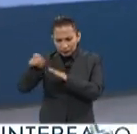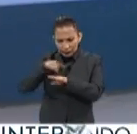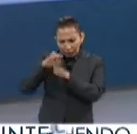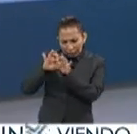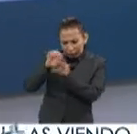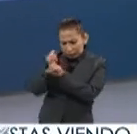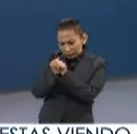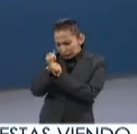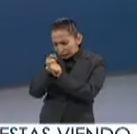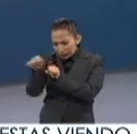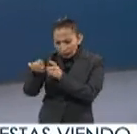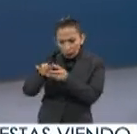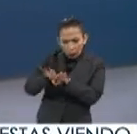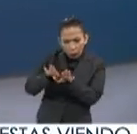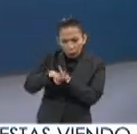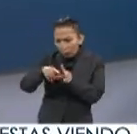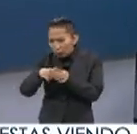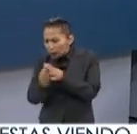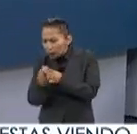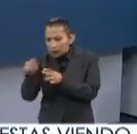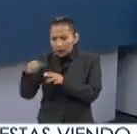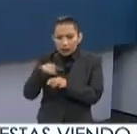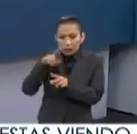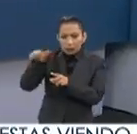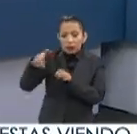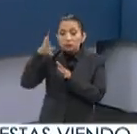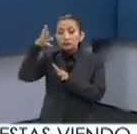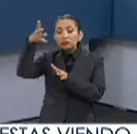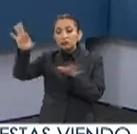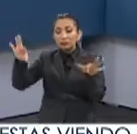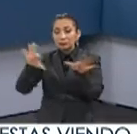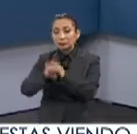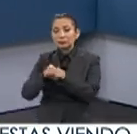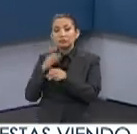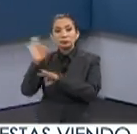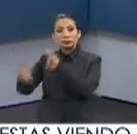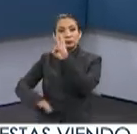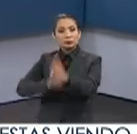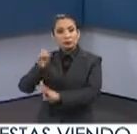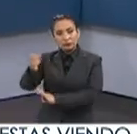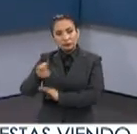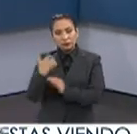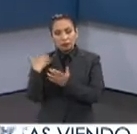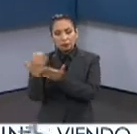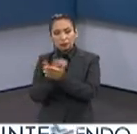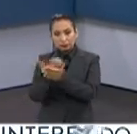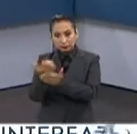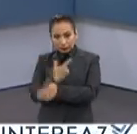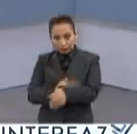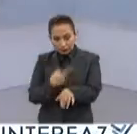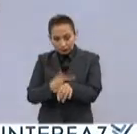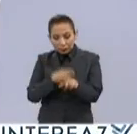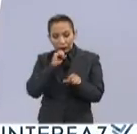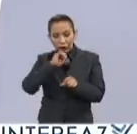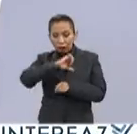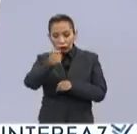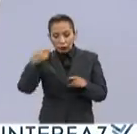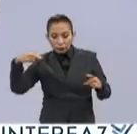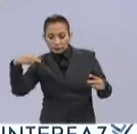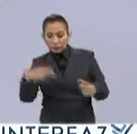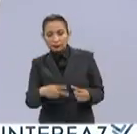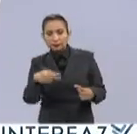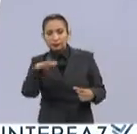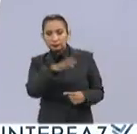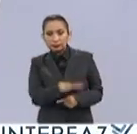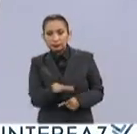origen y potencial tratamiento asimismo de estas enfermedades. También tenemos enfoque desde el